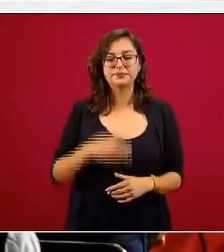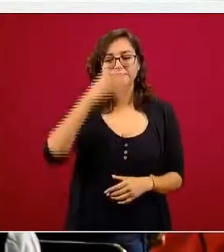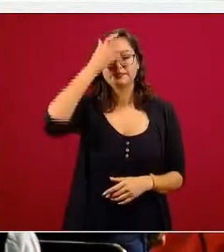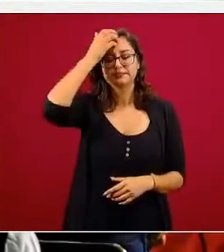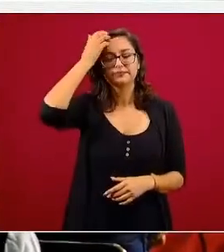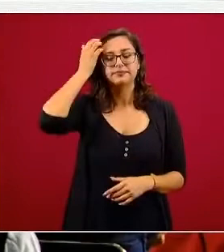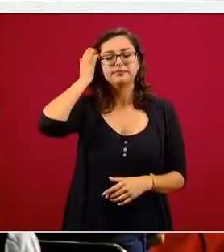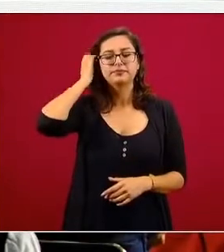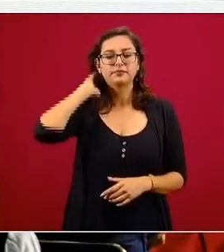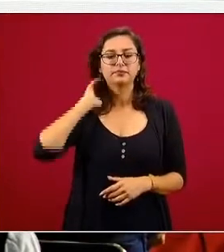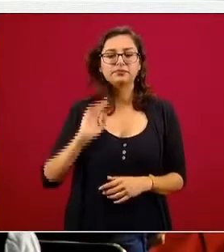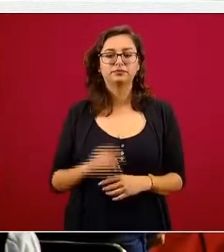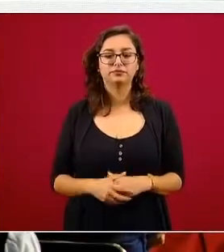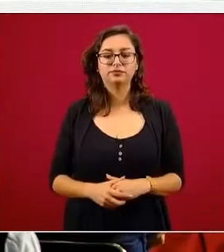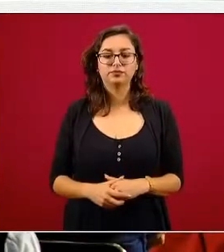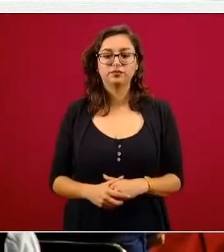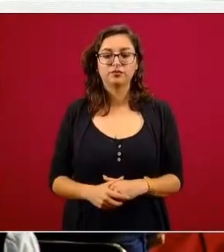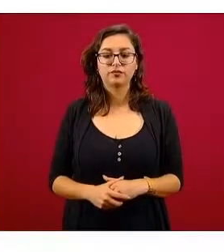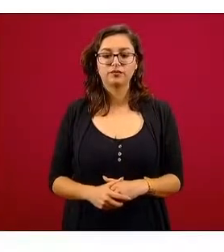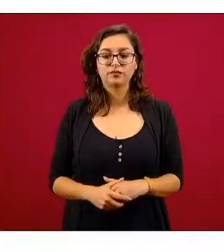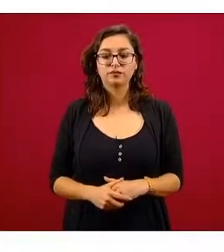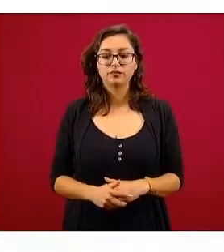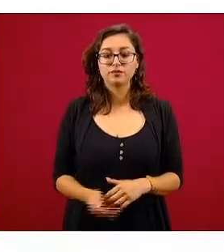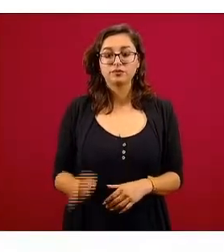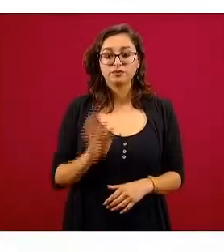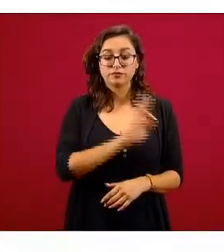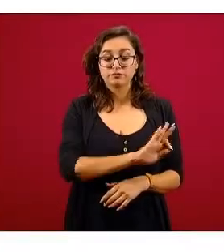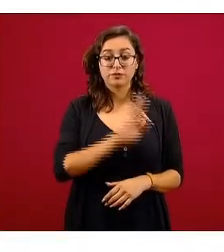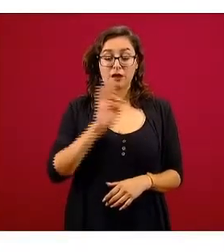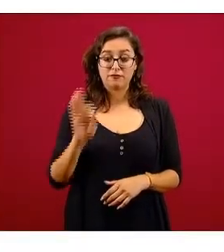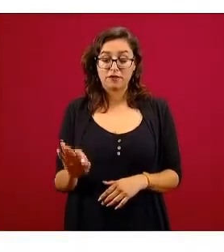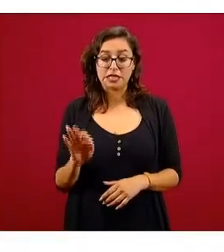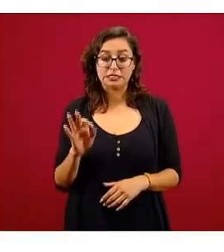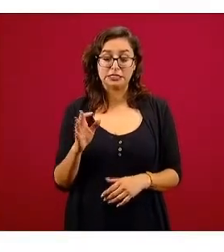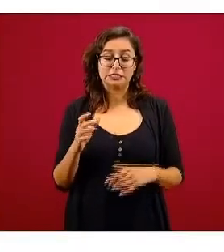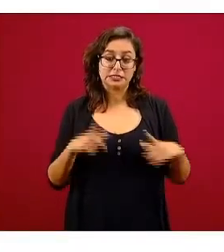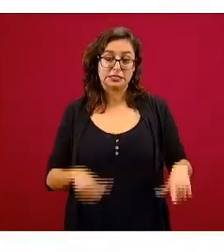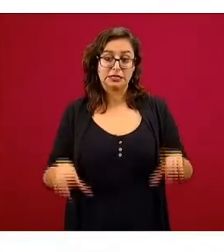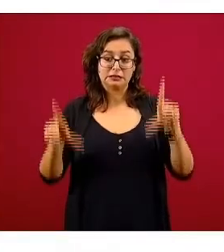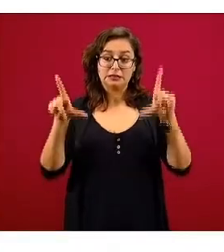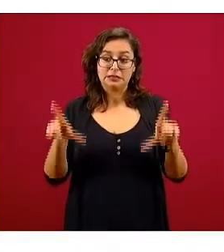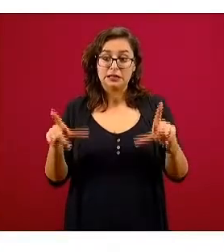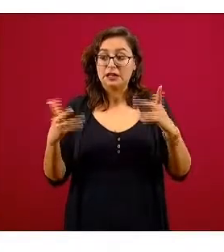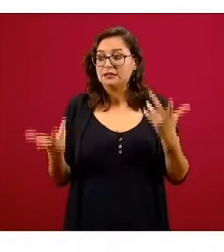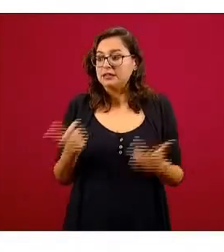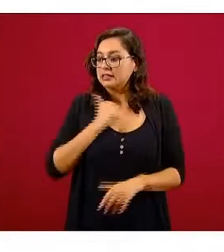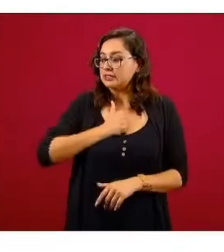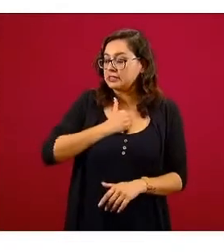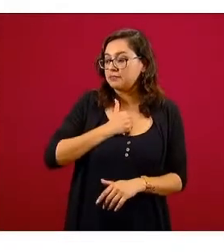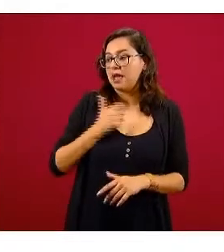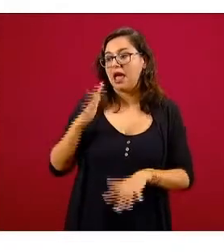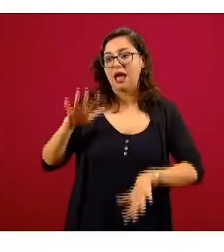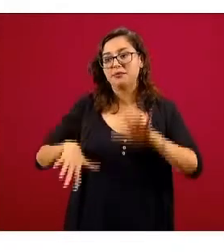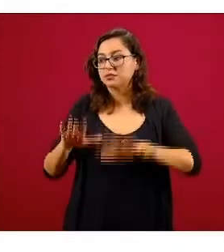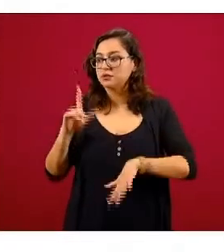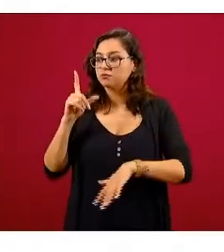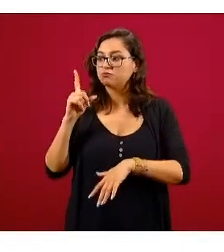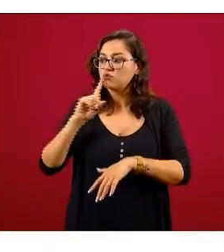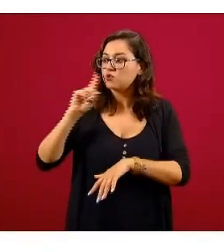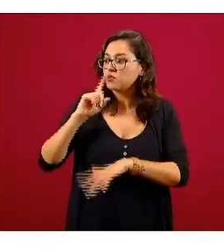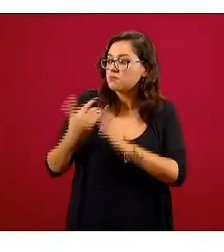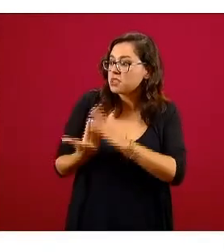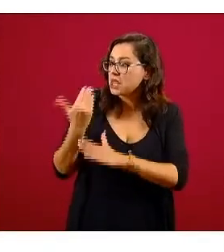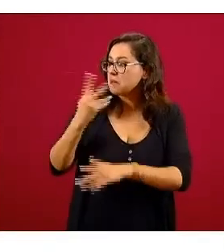Este es el calendario y esto responde, lástima que las compañeras de la mañana a veces no vienen en la tarde y viceversa, pero espero